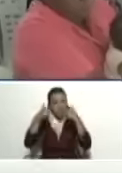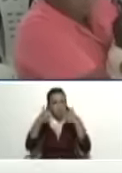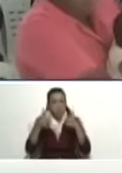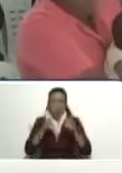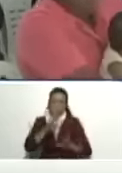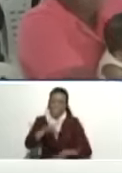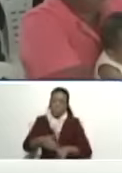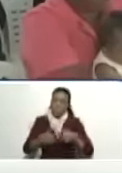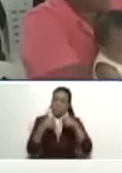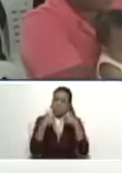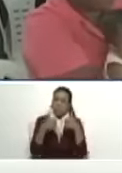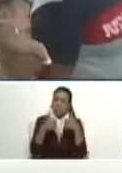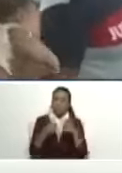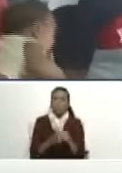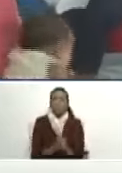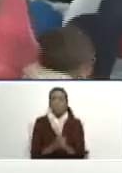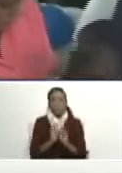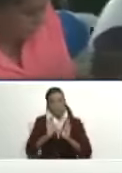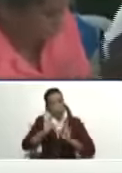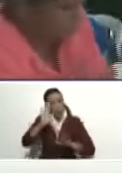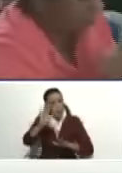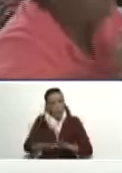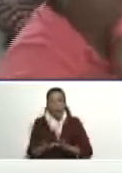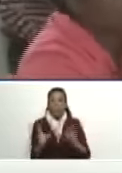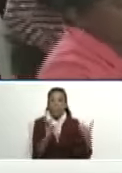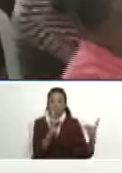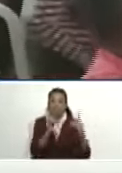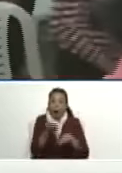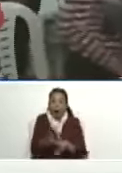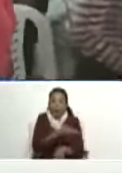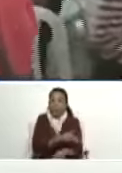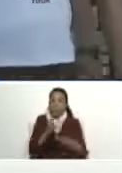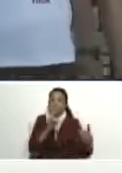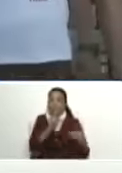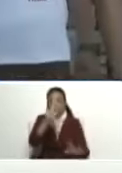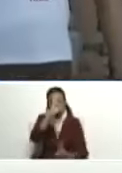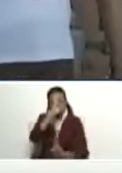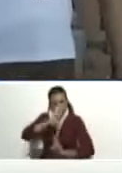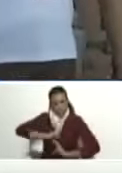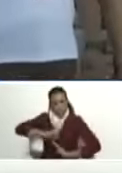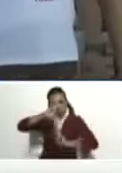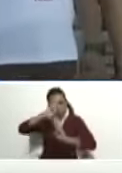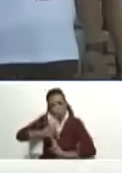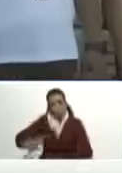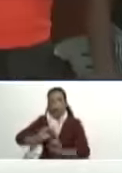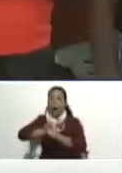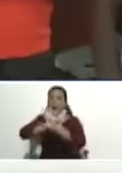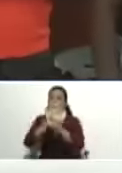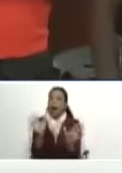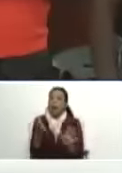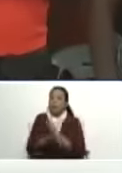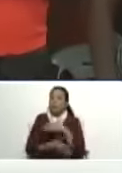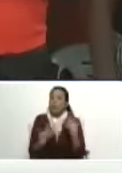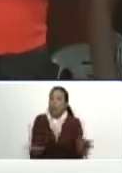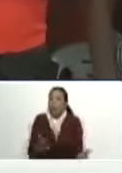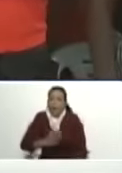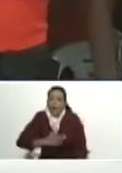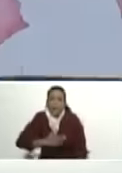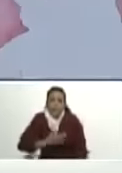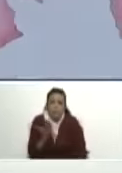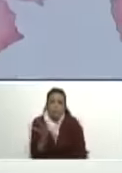pie. Ha arrancado con un debate respetuoso, esclarecedor y con las